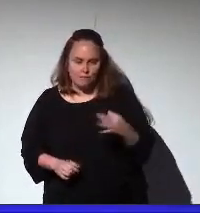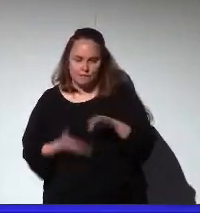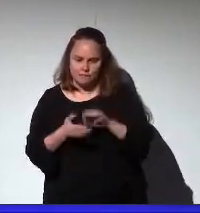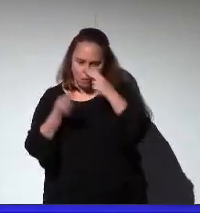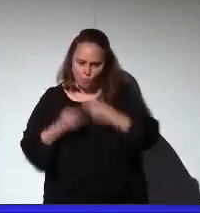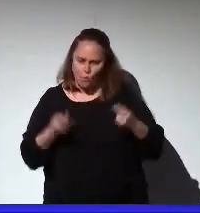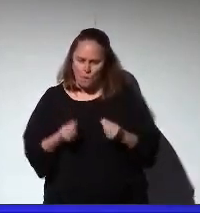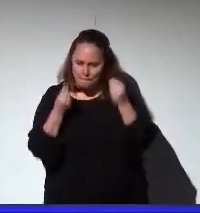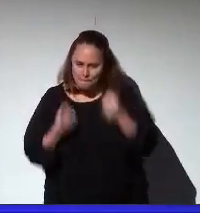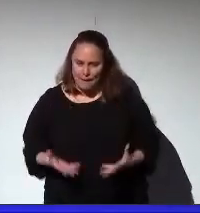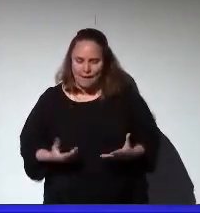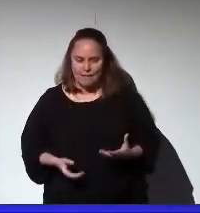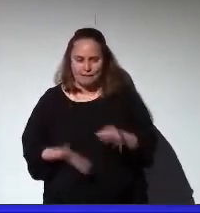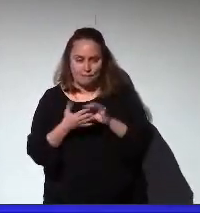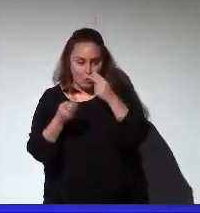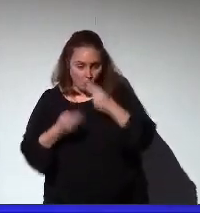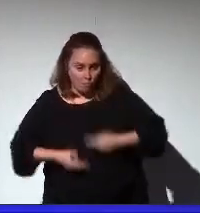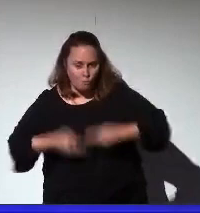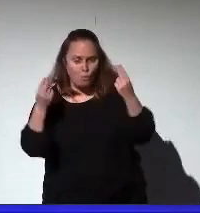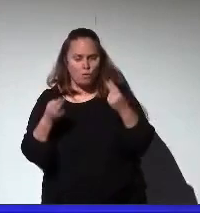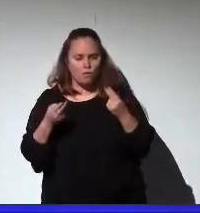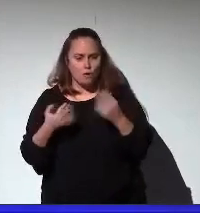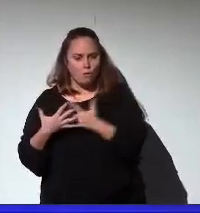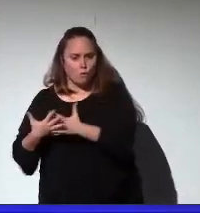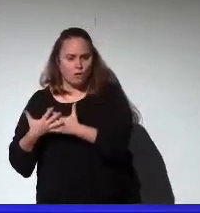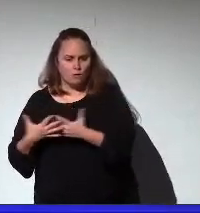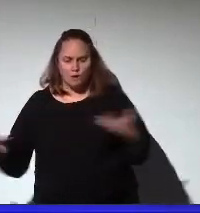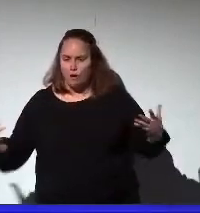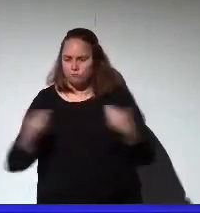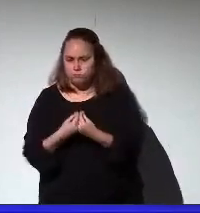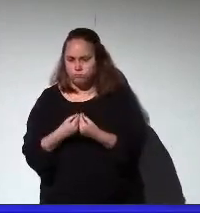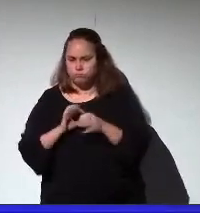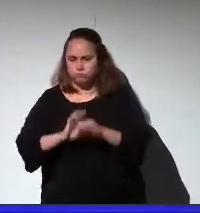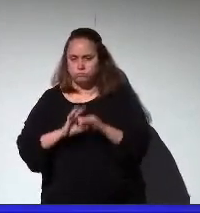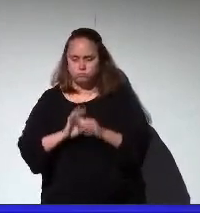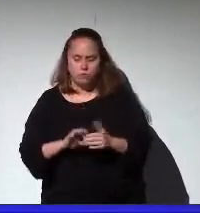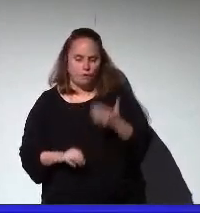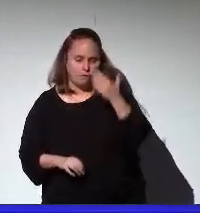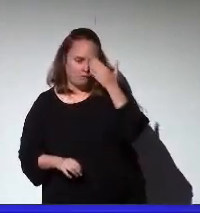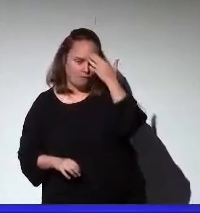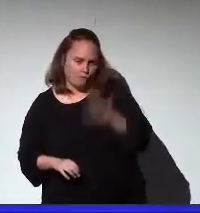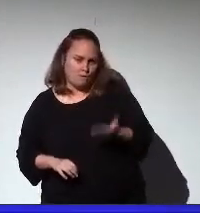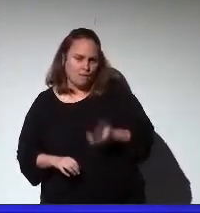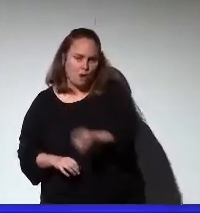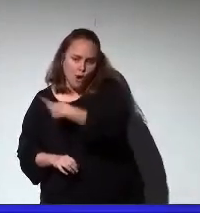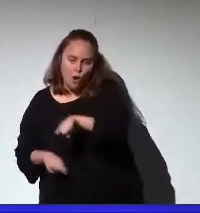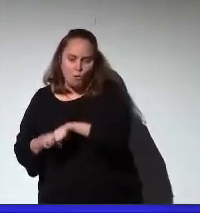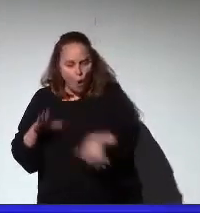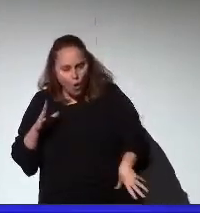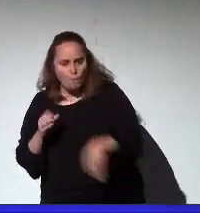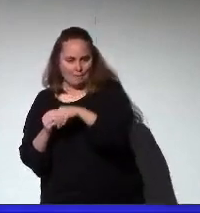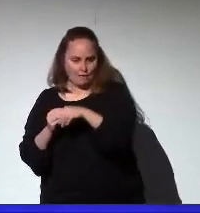público y de la necesidad del voluntariado como un aspecto fundamental para complementar y para